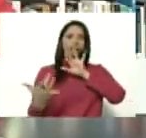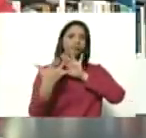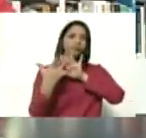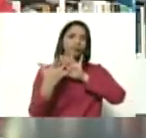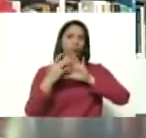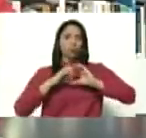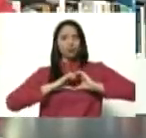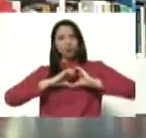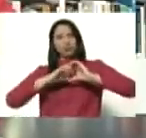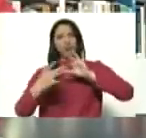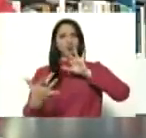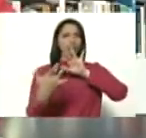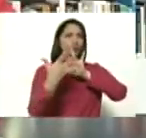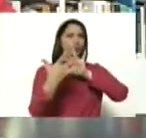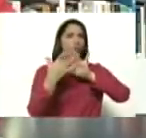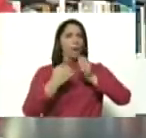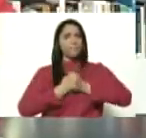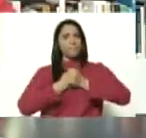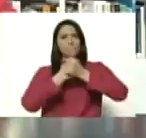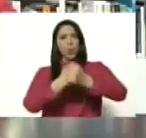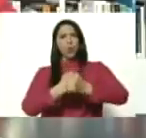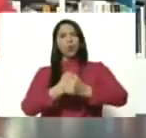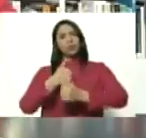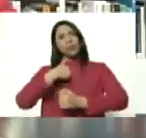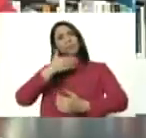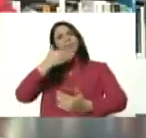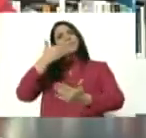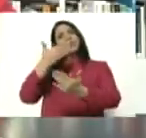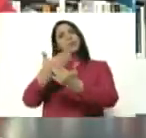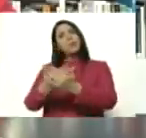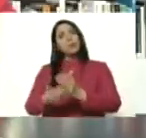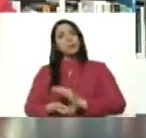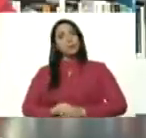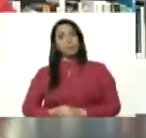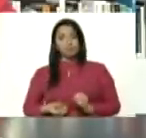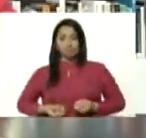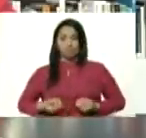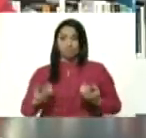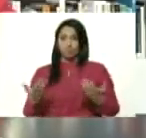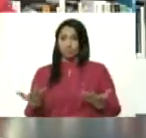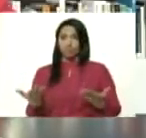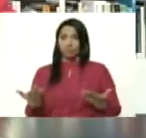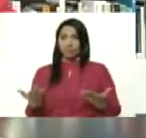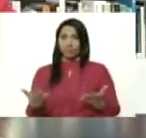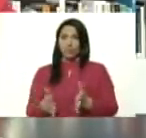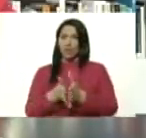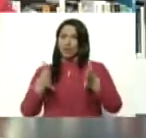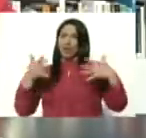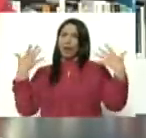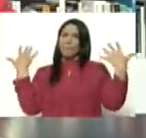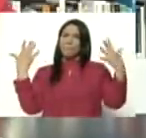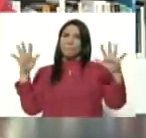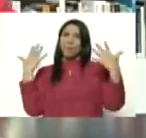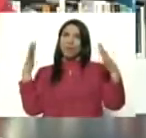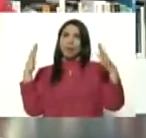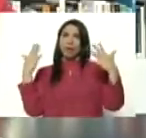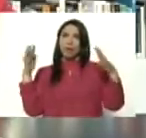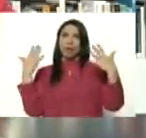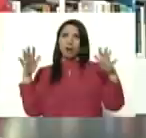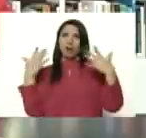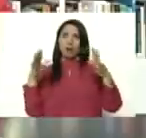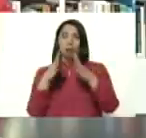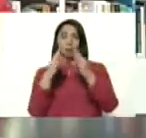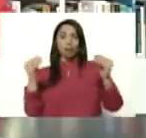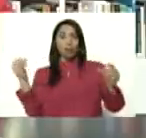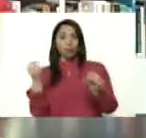corazón conectado de amor, yo les pido que le demos un gran aplauso a todos los